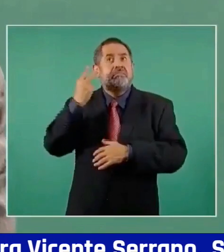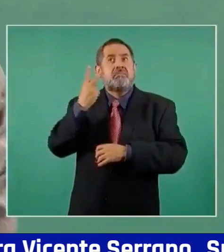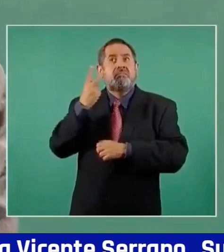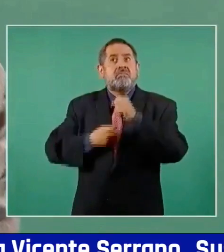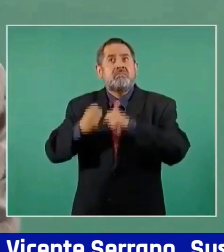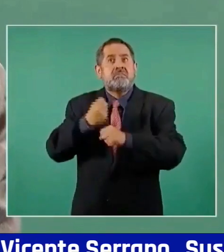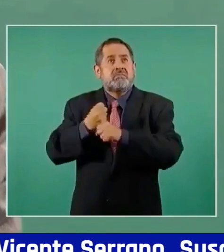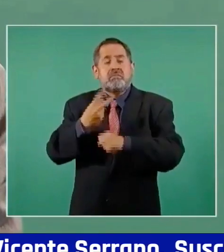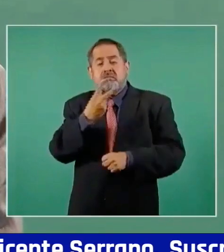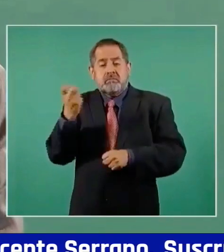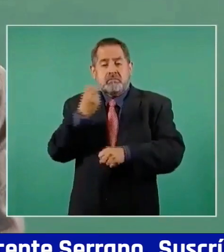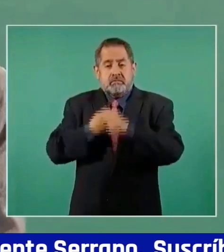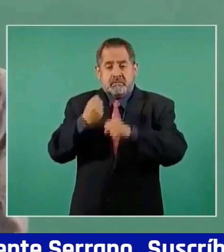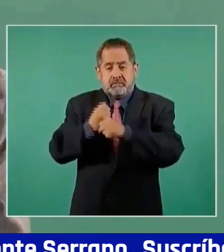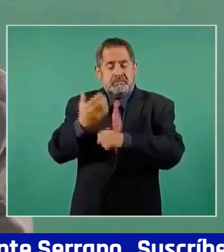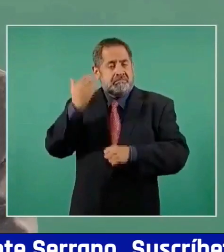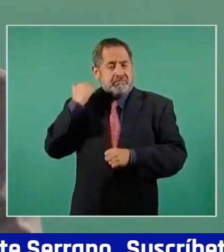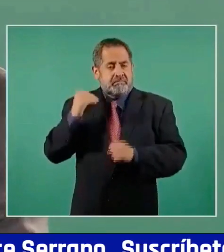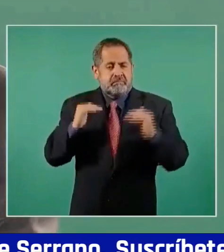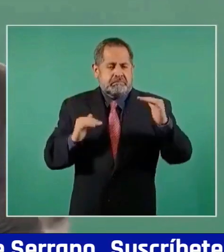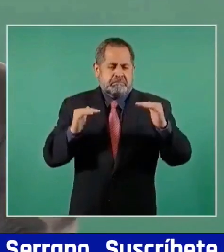años.